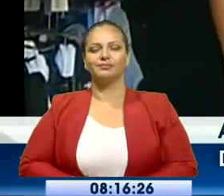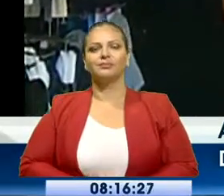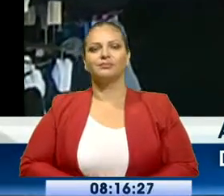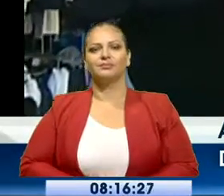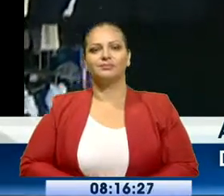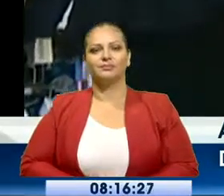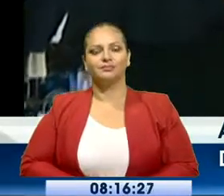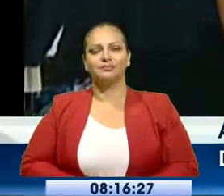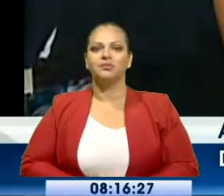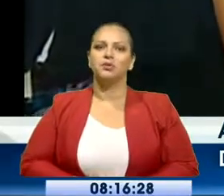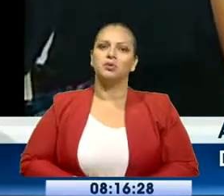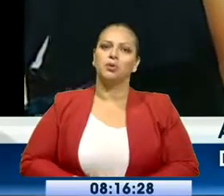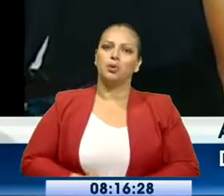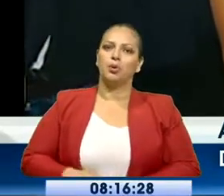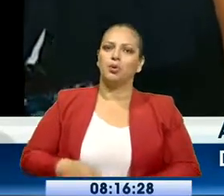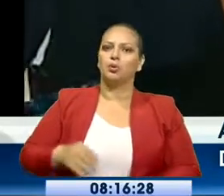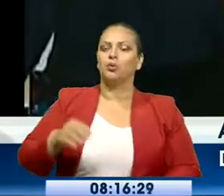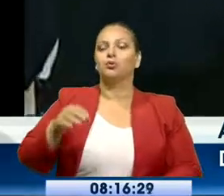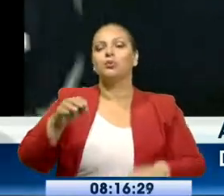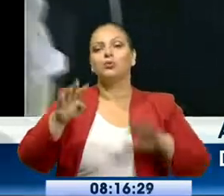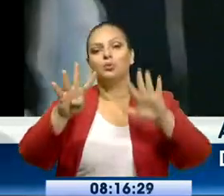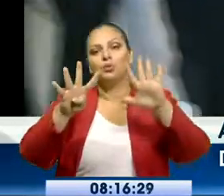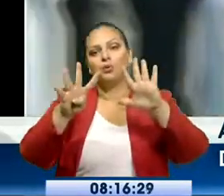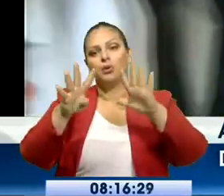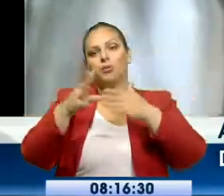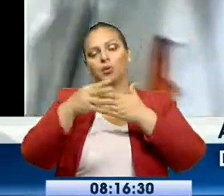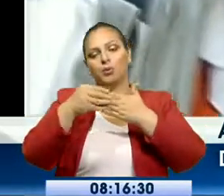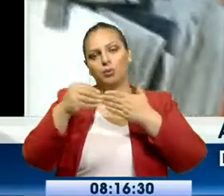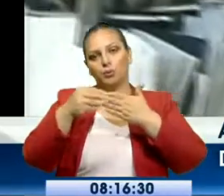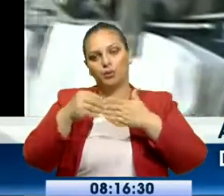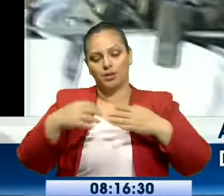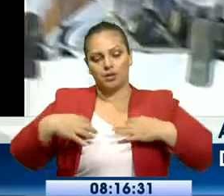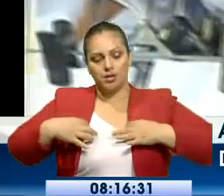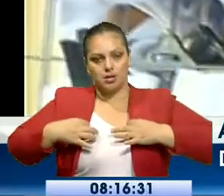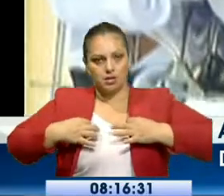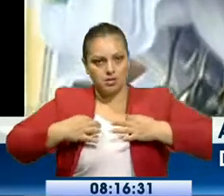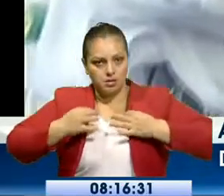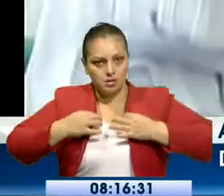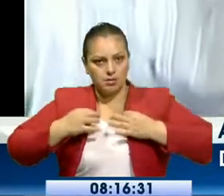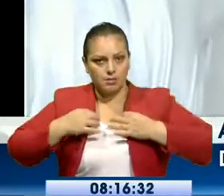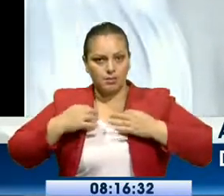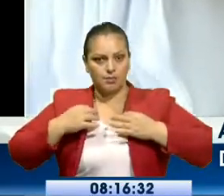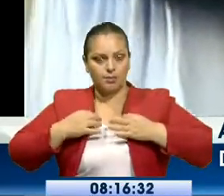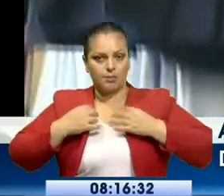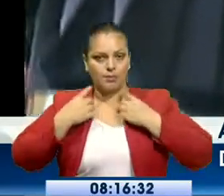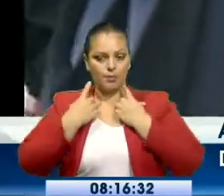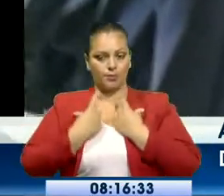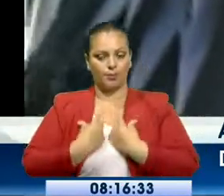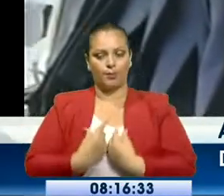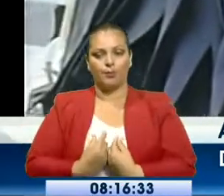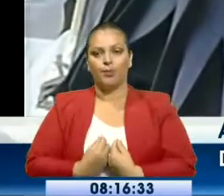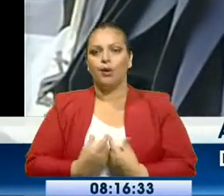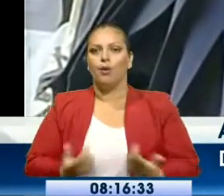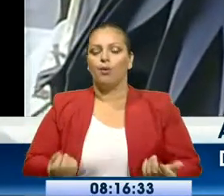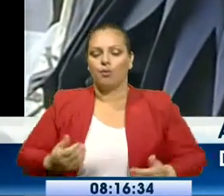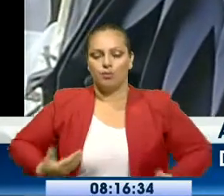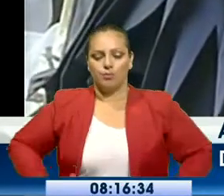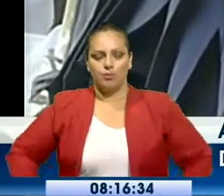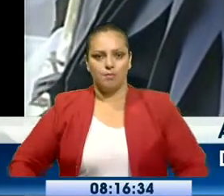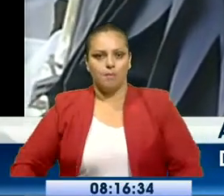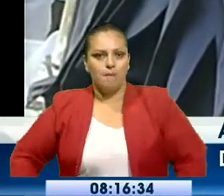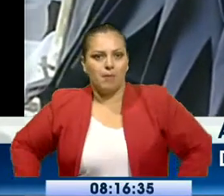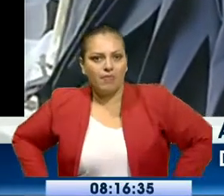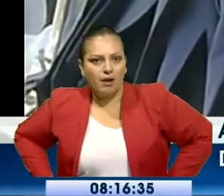nueve dólares el común el conjunto de dos niños a diez dólares y según él